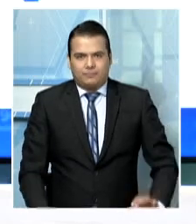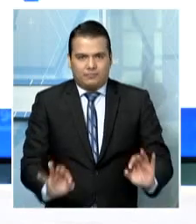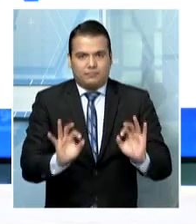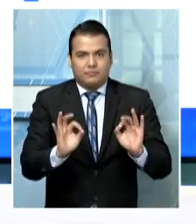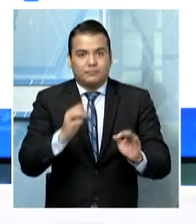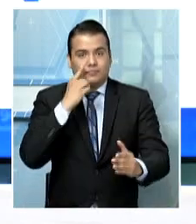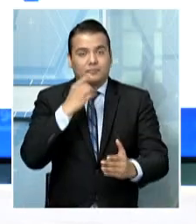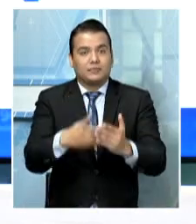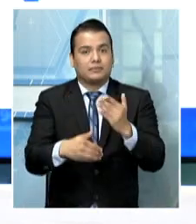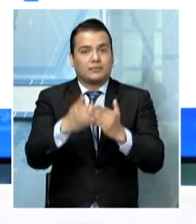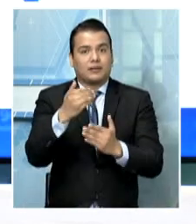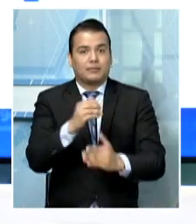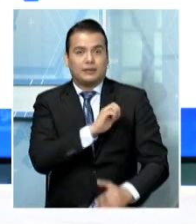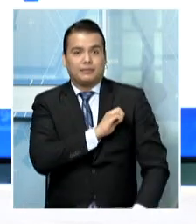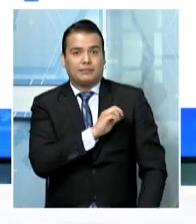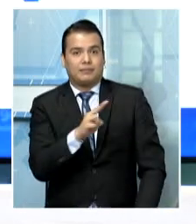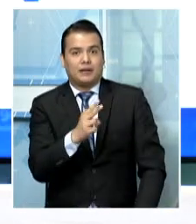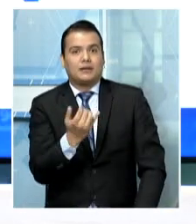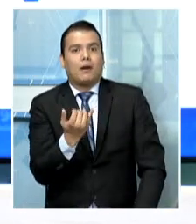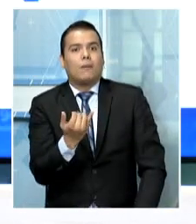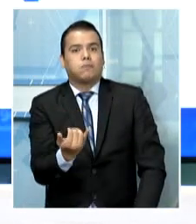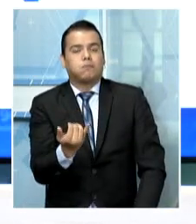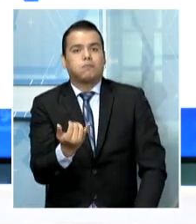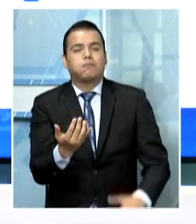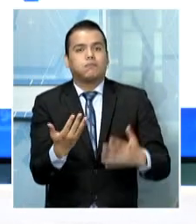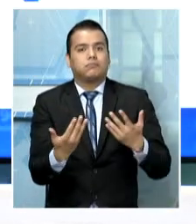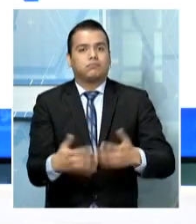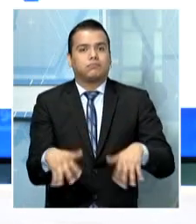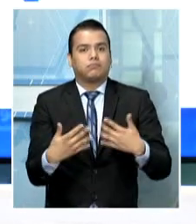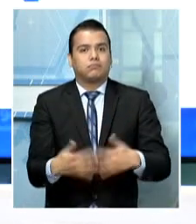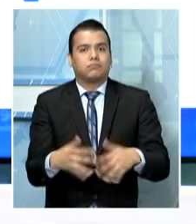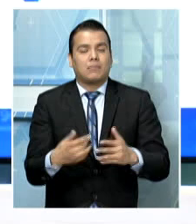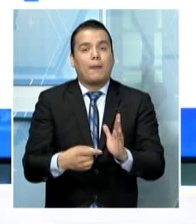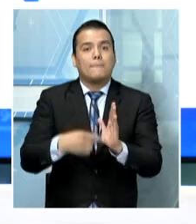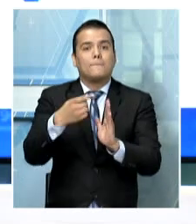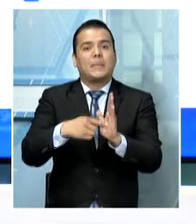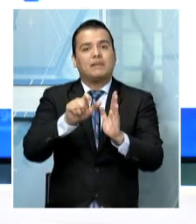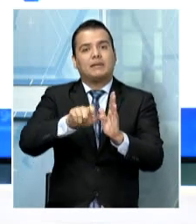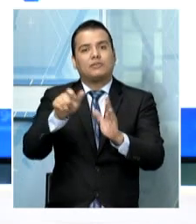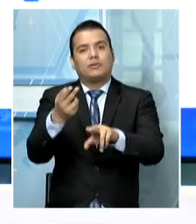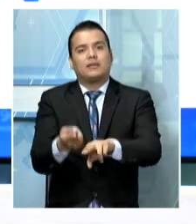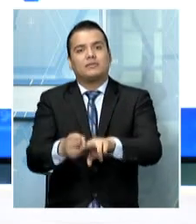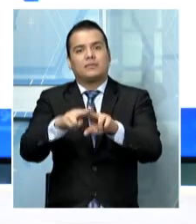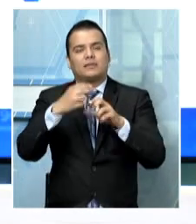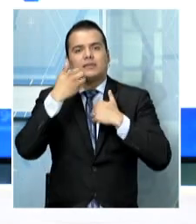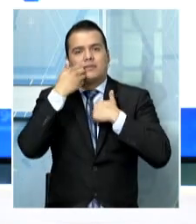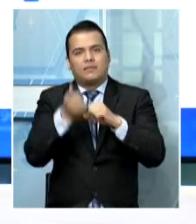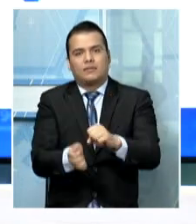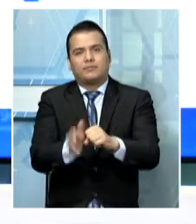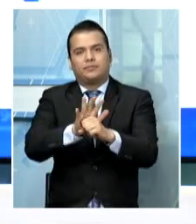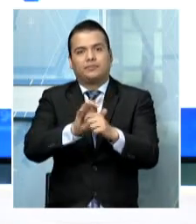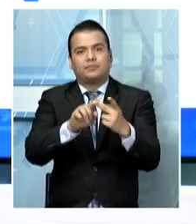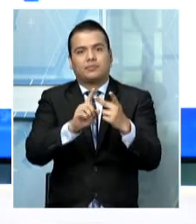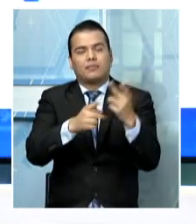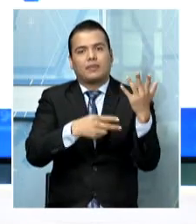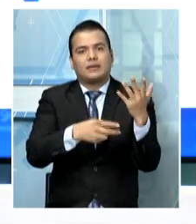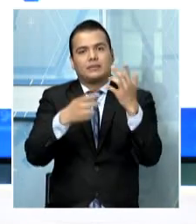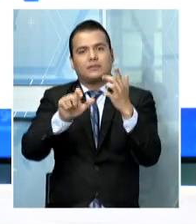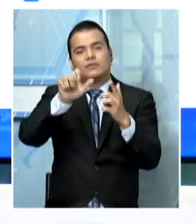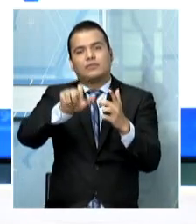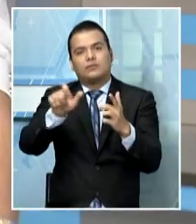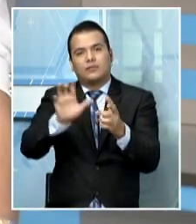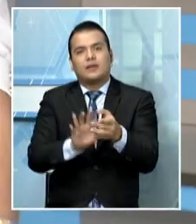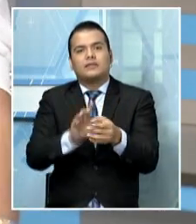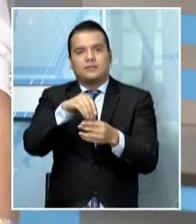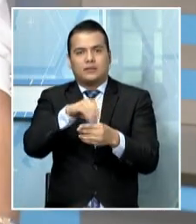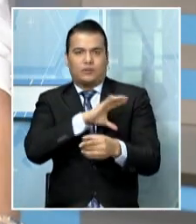Iniciamos con las noticias. El Valle del Cauca sobrepasó nuevamente los 1000 casos nuevos de COVID-19 y más de 700 se registraron en